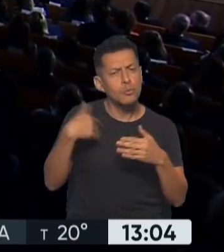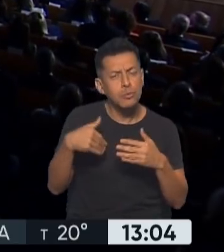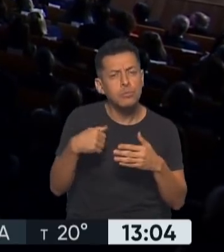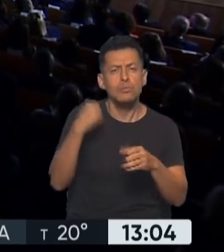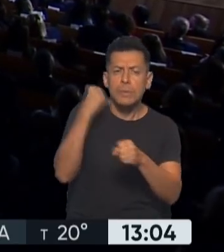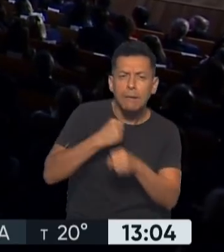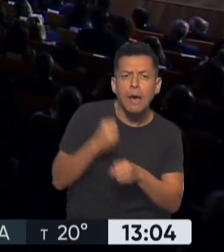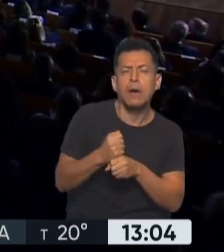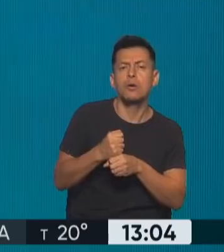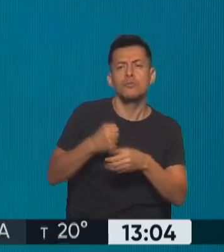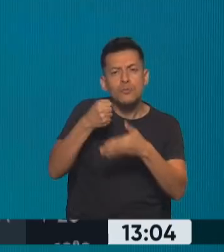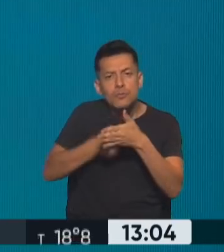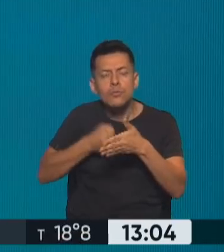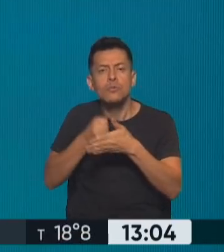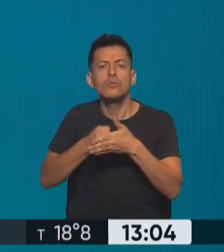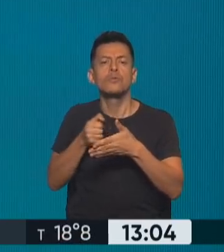y disminuyó